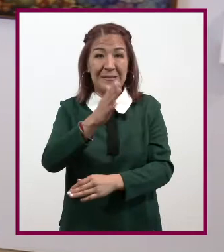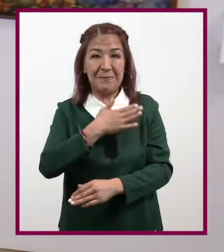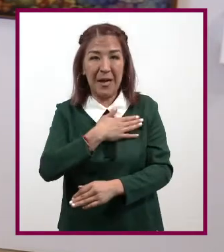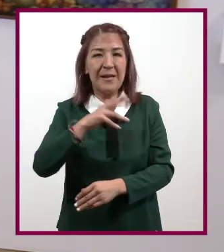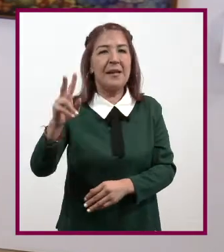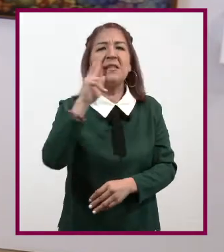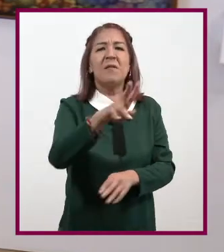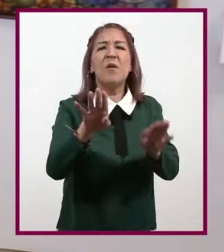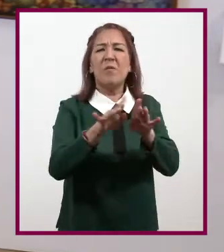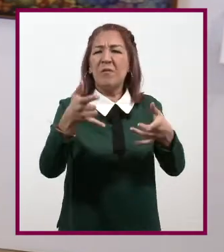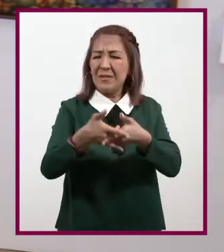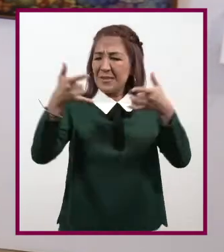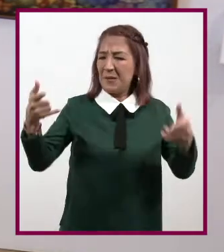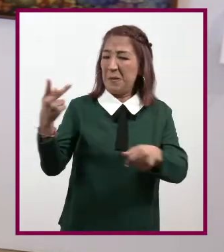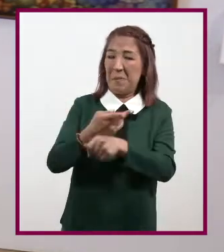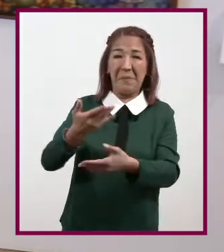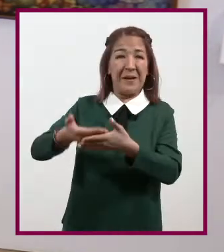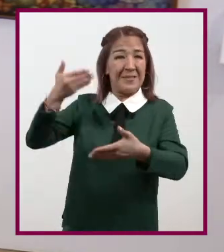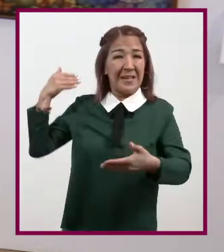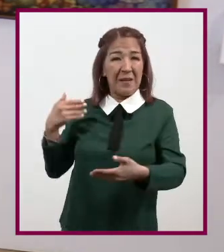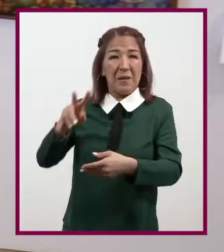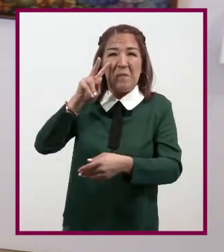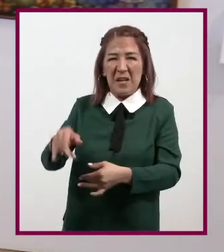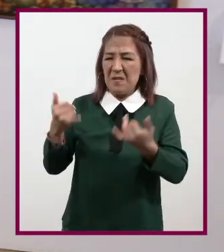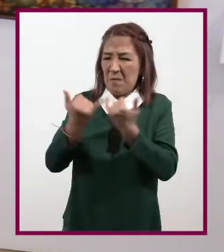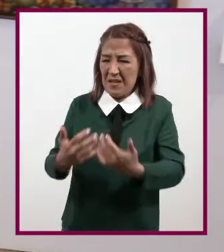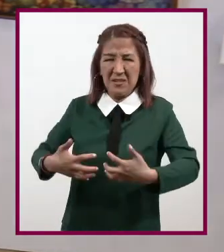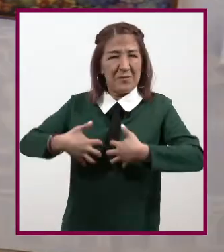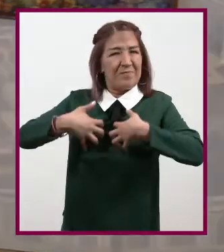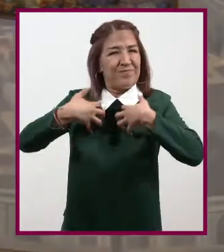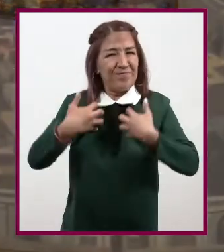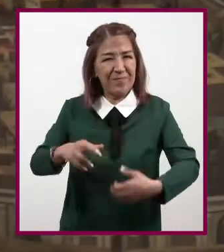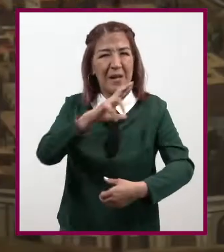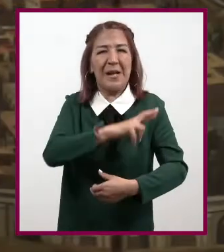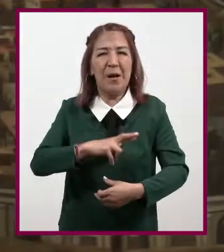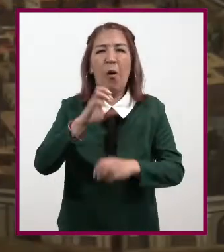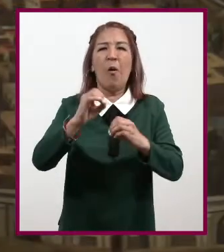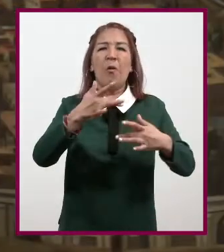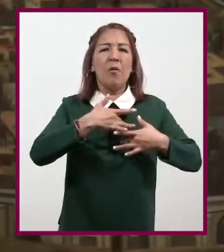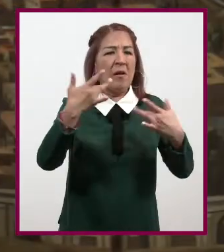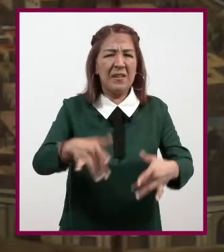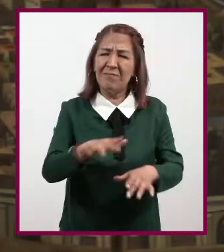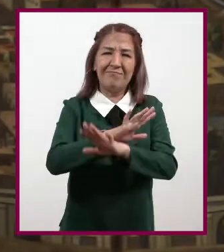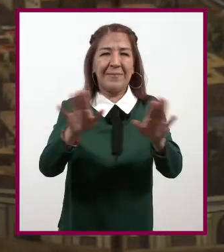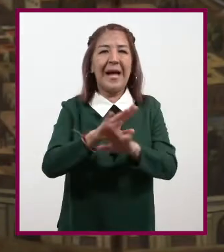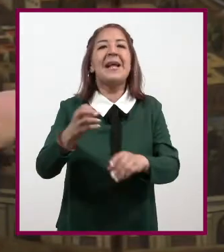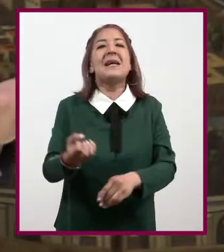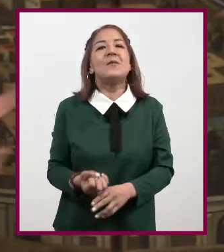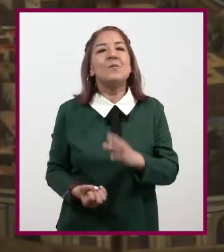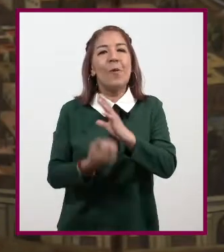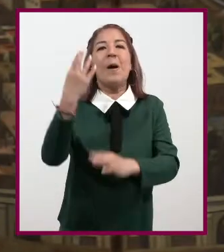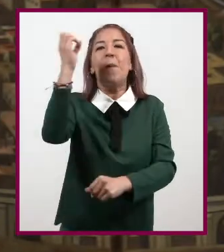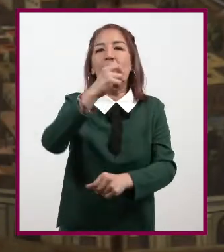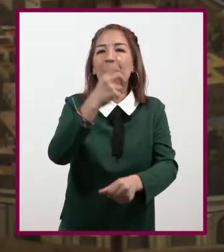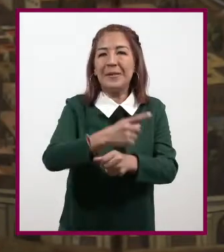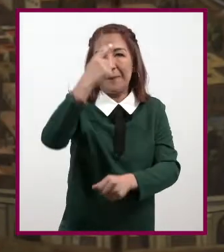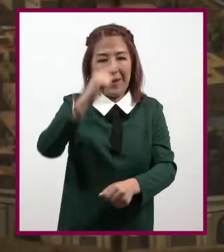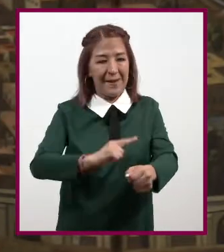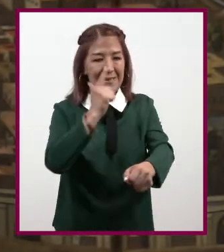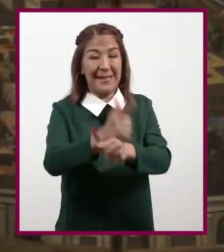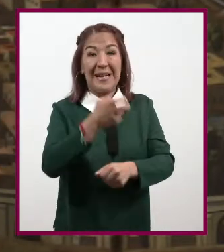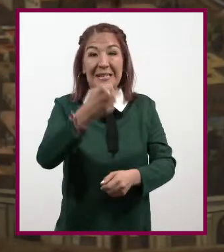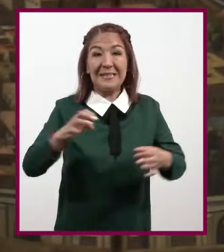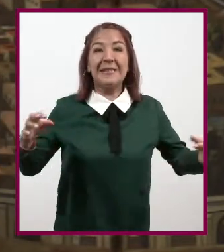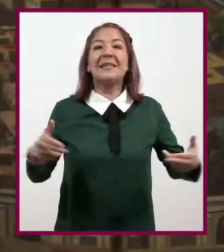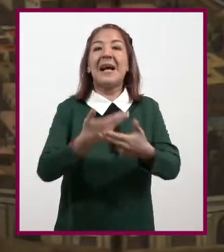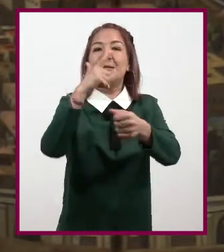a nuestro pasado, ya no ni con el dolor ni con la nostalgia, sino con la oportunidad de edificar una nación unida